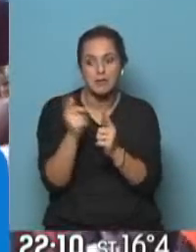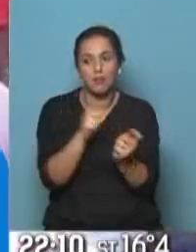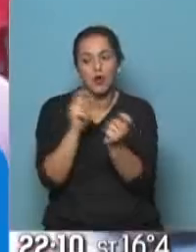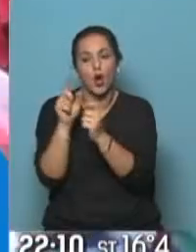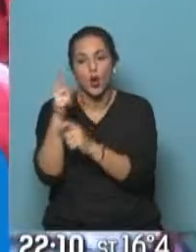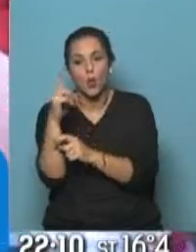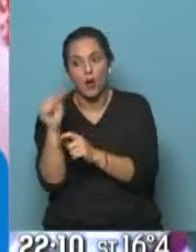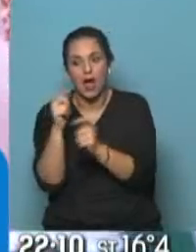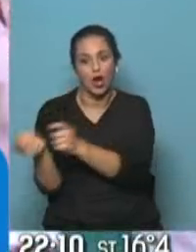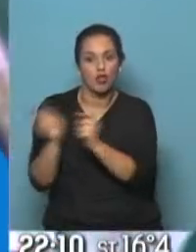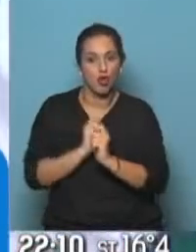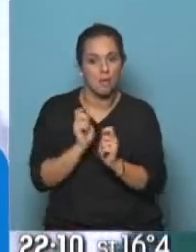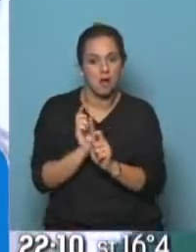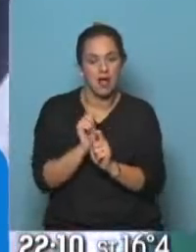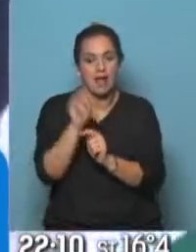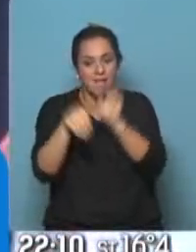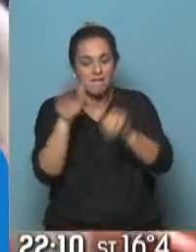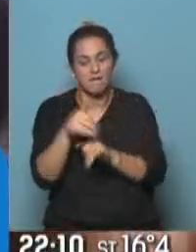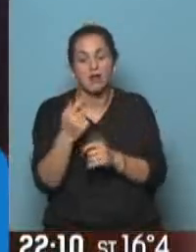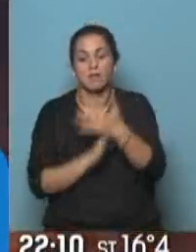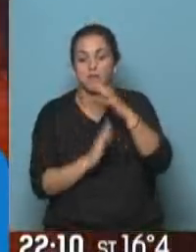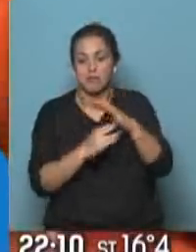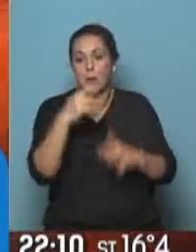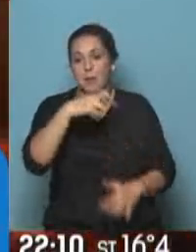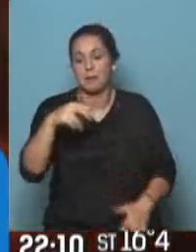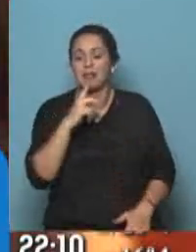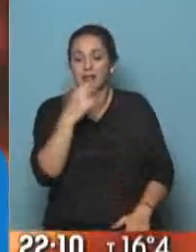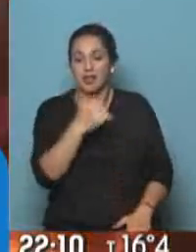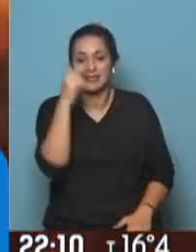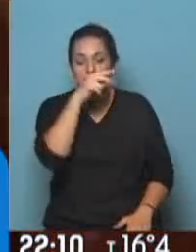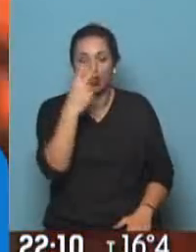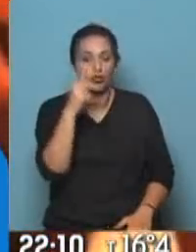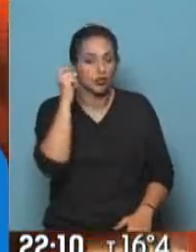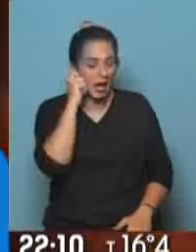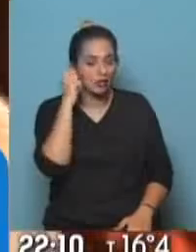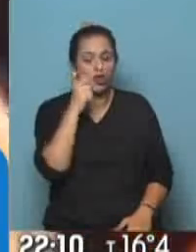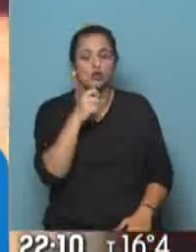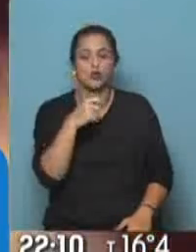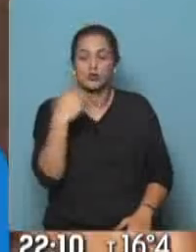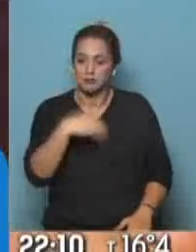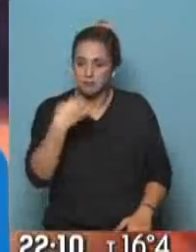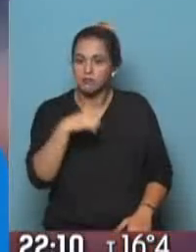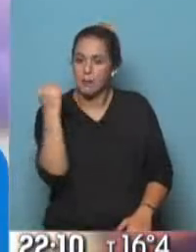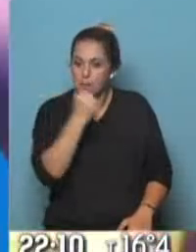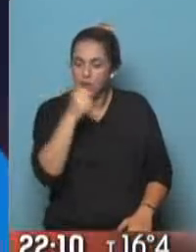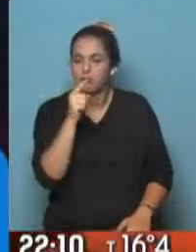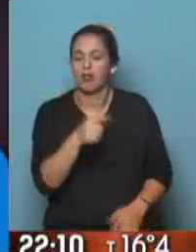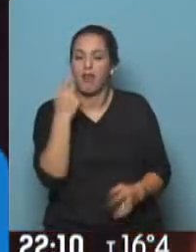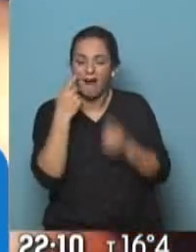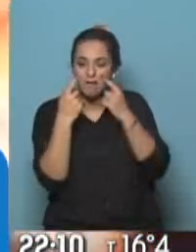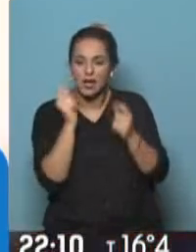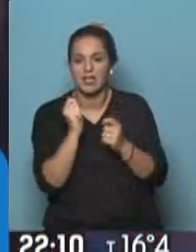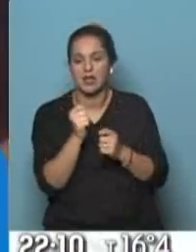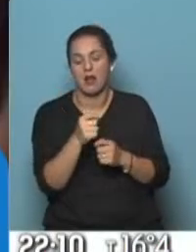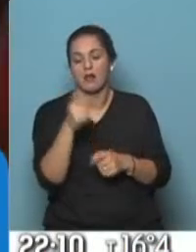su preocupación, el líder del PT, de 72 años, continúa siendo un factor clave en la definición de